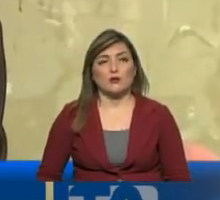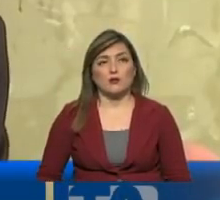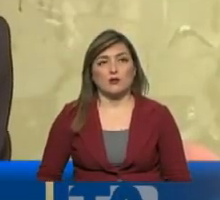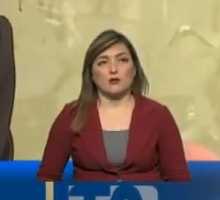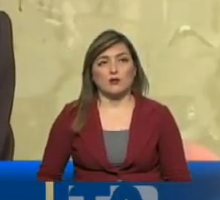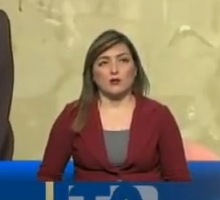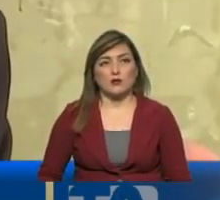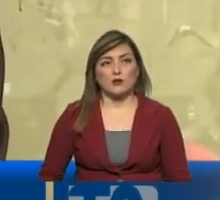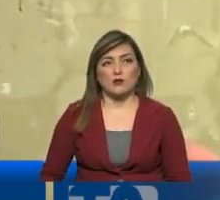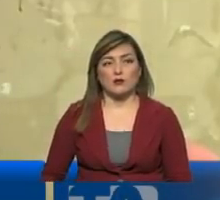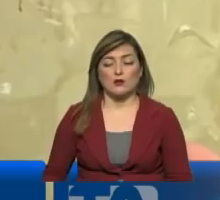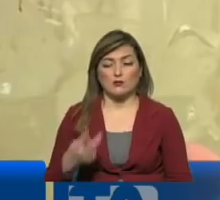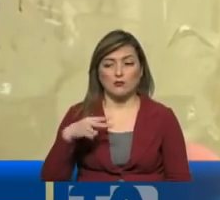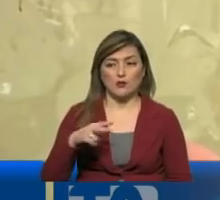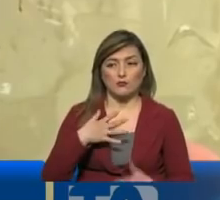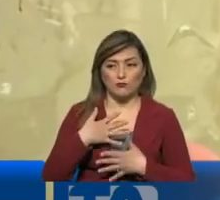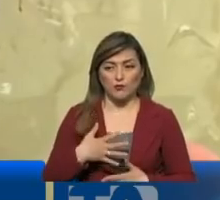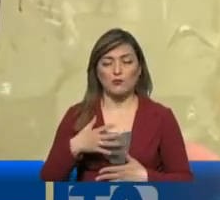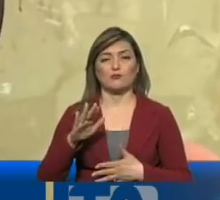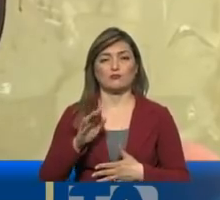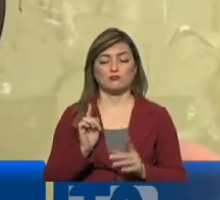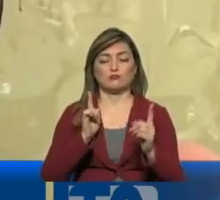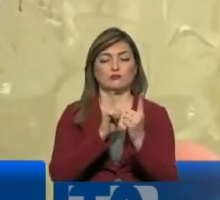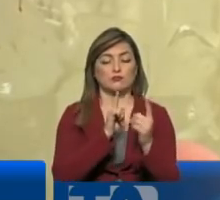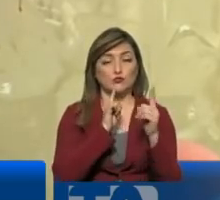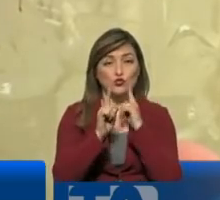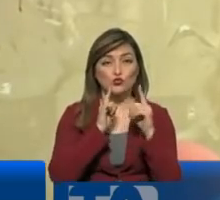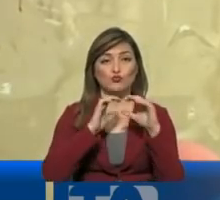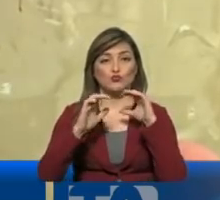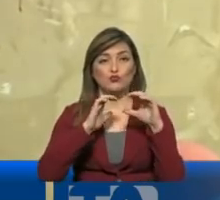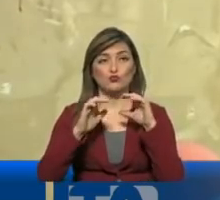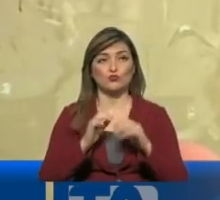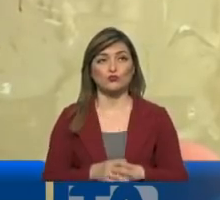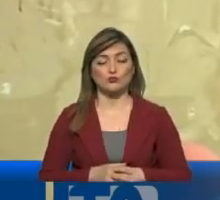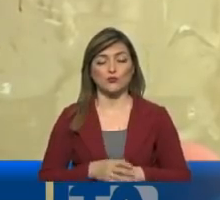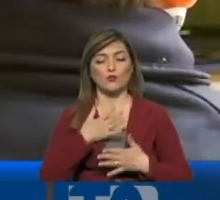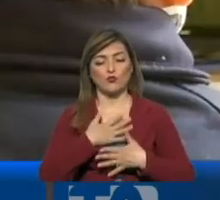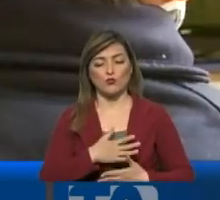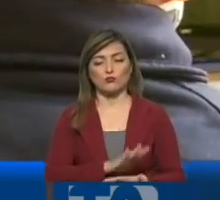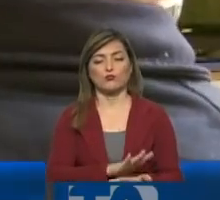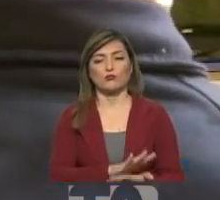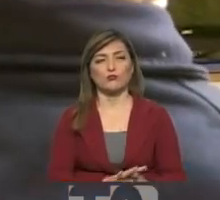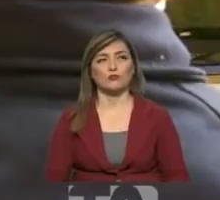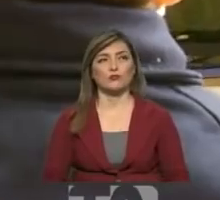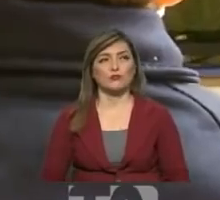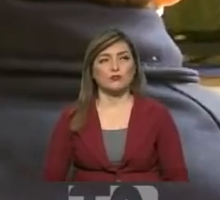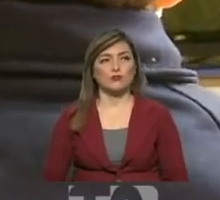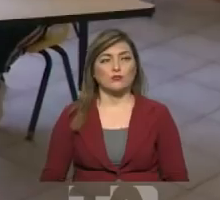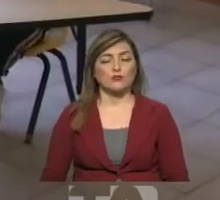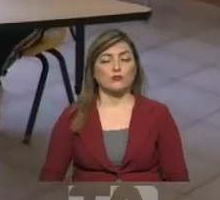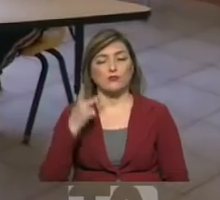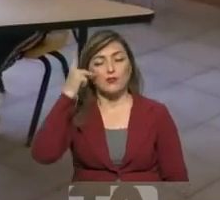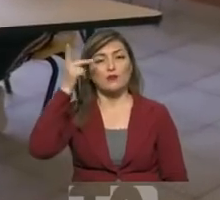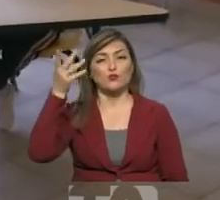minutos y cuando veo que algo se ha calmado, acercarme a dialogar y darle un poco de tranquilidad. Padres y educadores tendrán